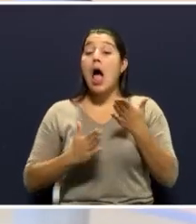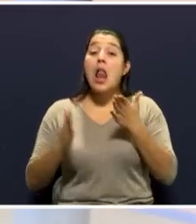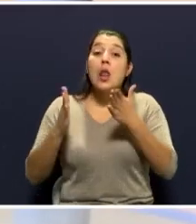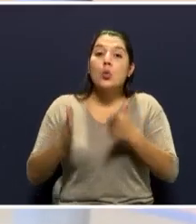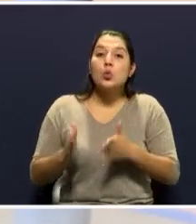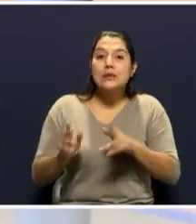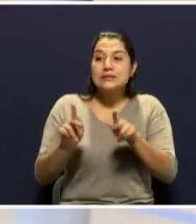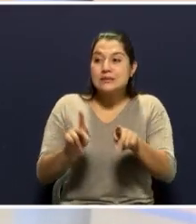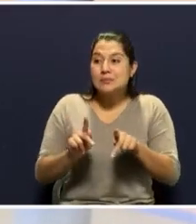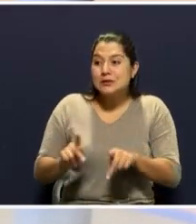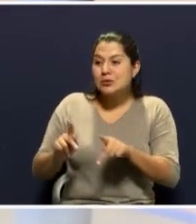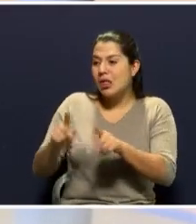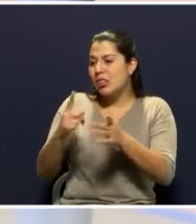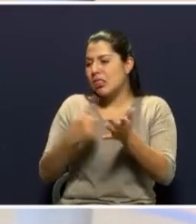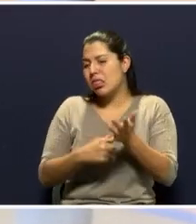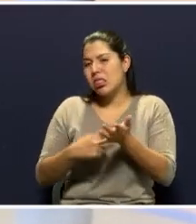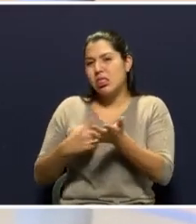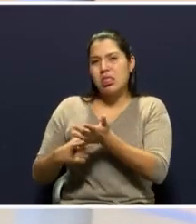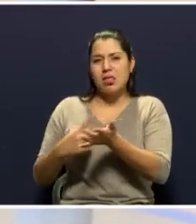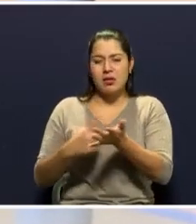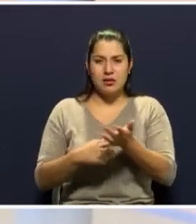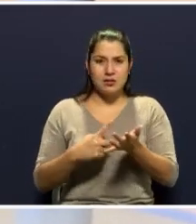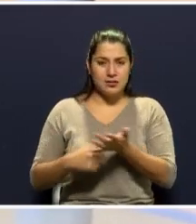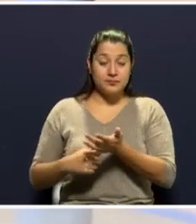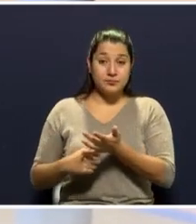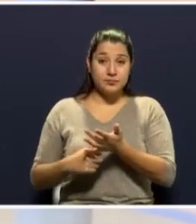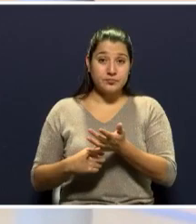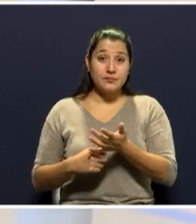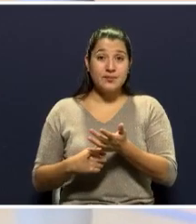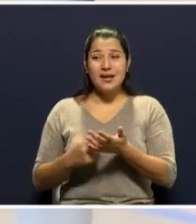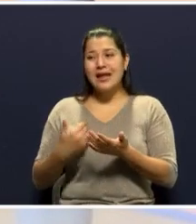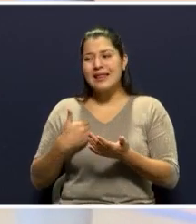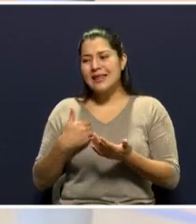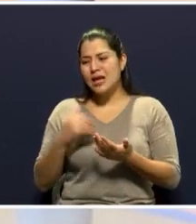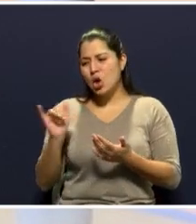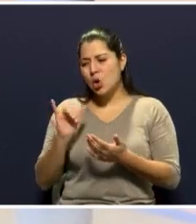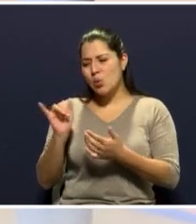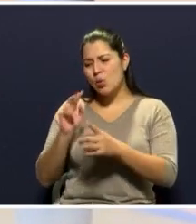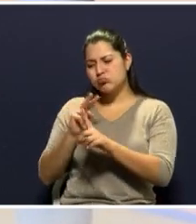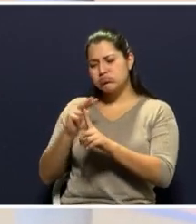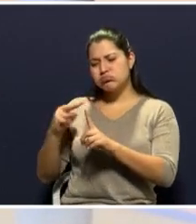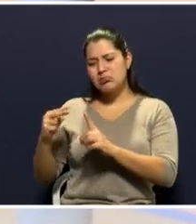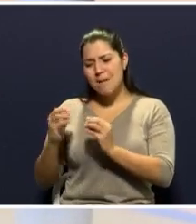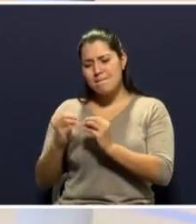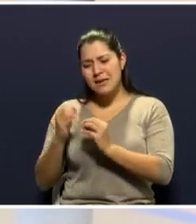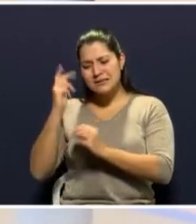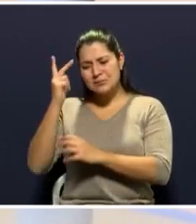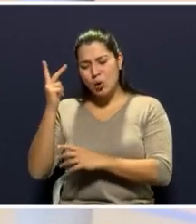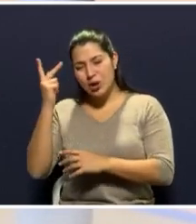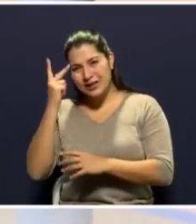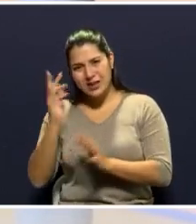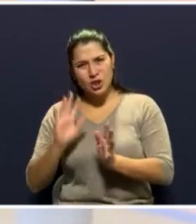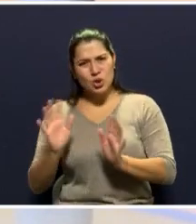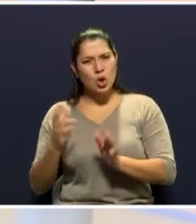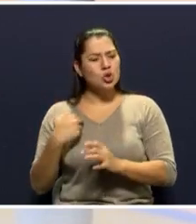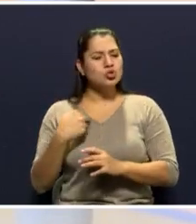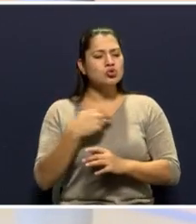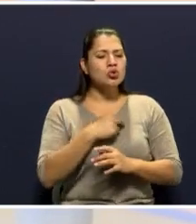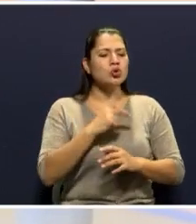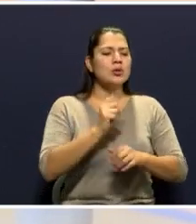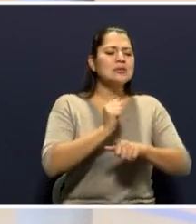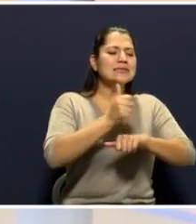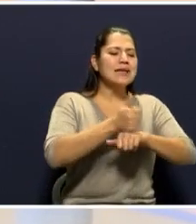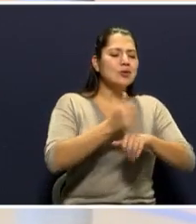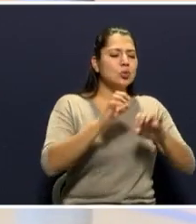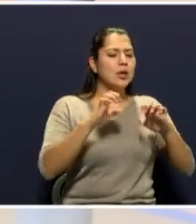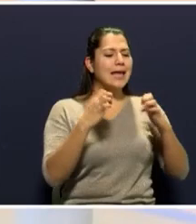la mesa, que tiene connotaciones claramente político-partidarias, nosotros creemos que hay que posicionar la idea de un directorio de